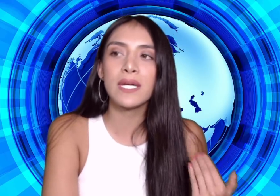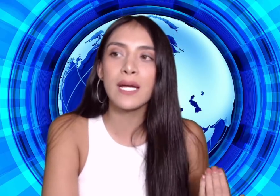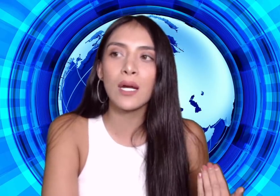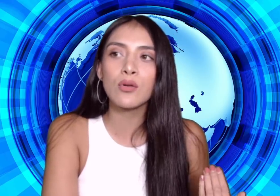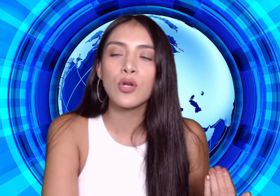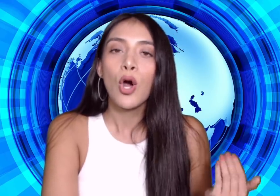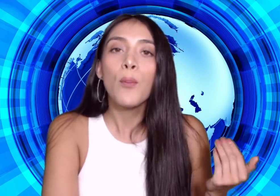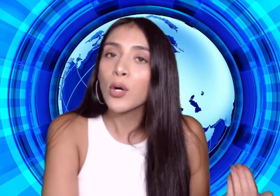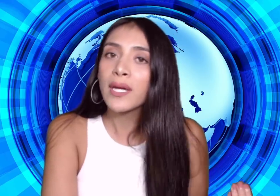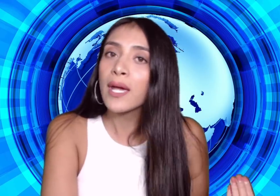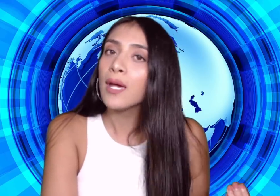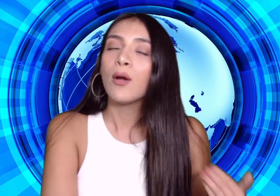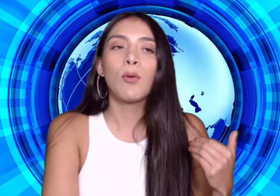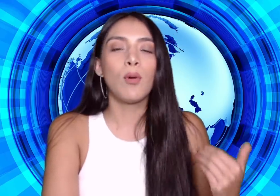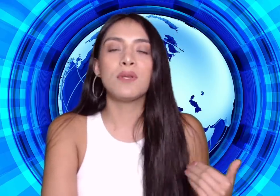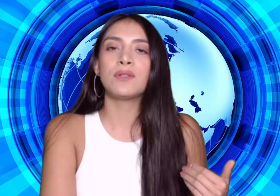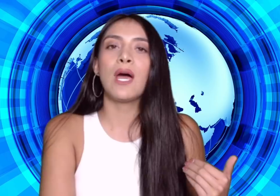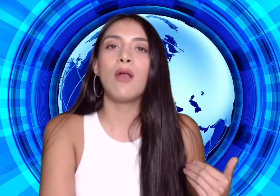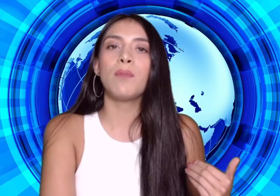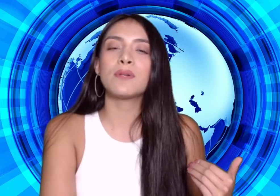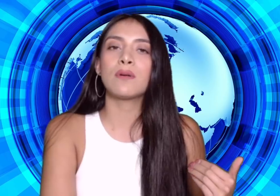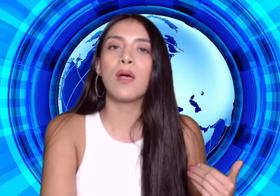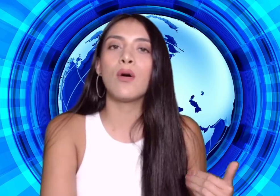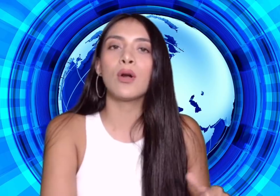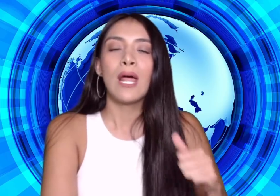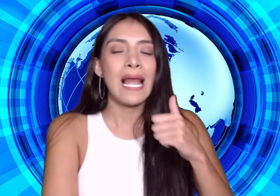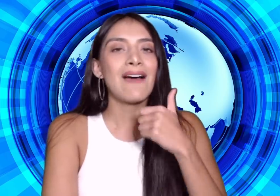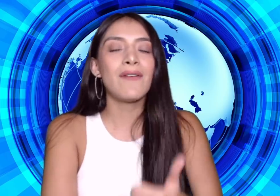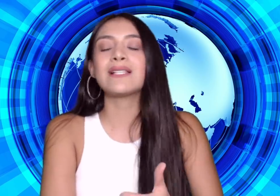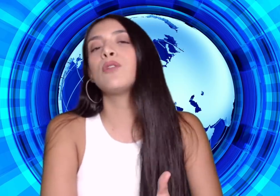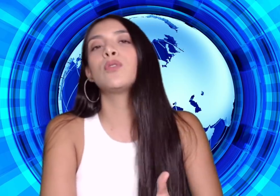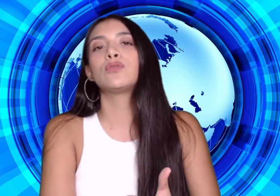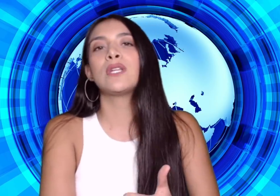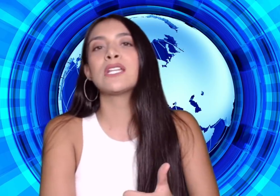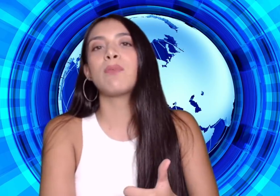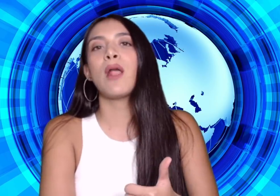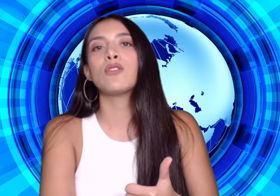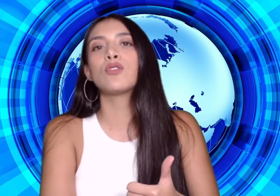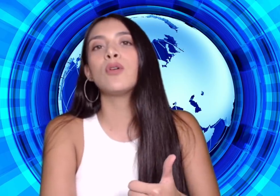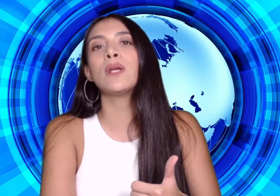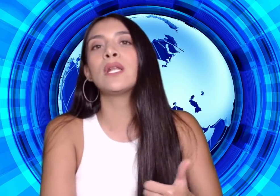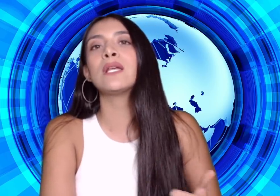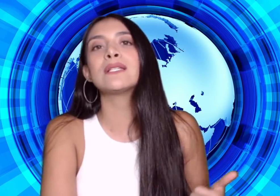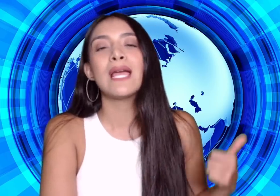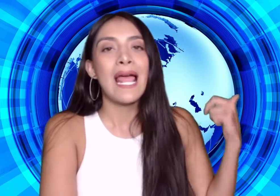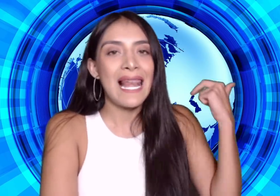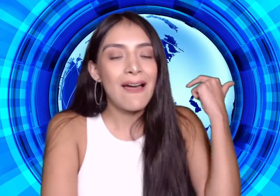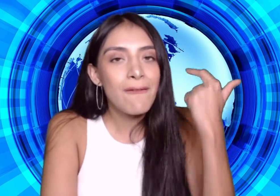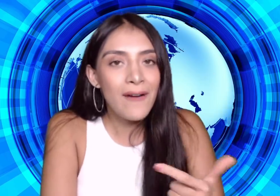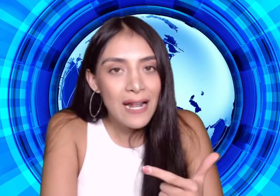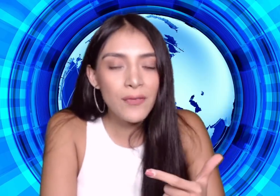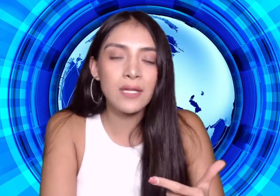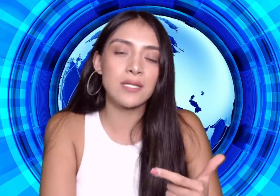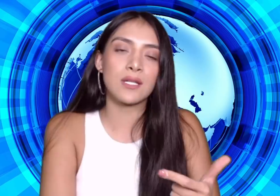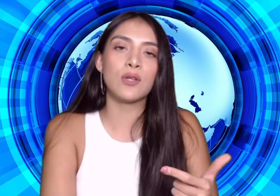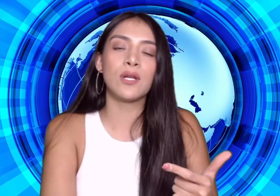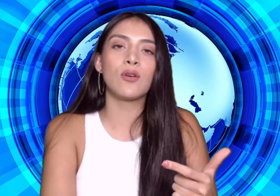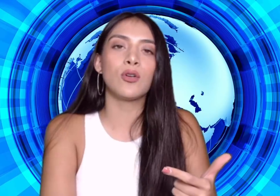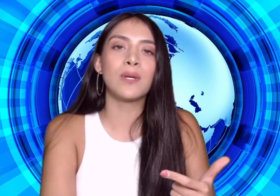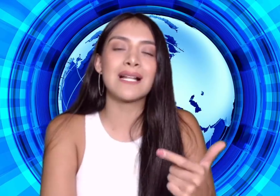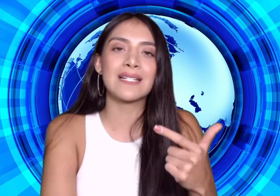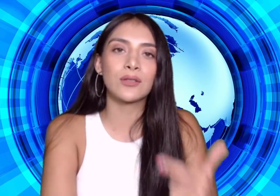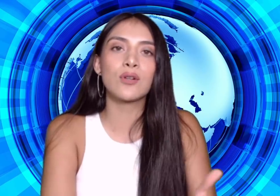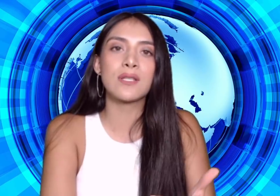médicos mexicanos, porque, como lo mencionaba López Obrador, la falta de oportunidades para los jóvenes, la falta de